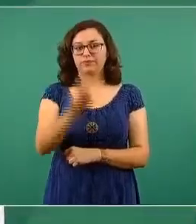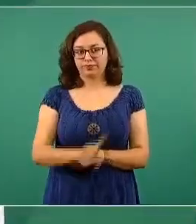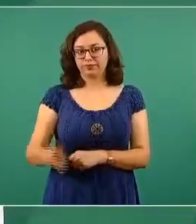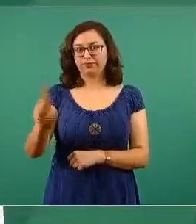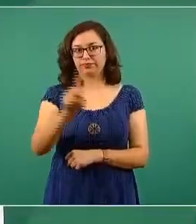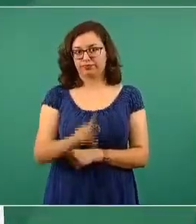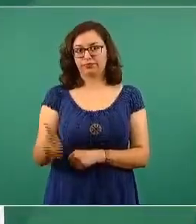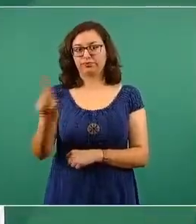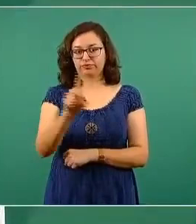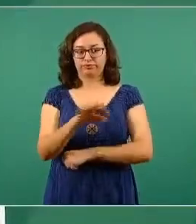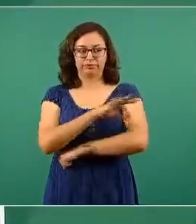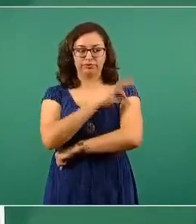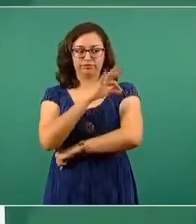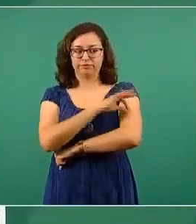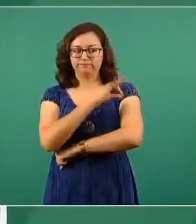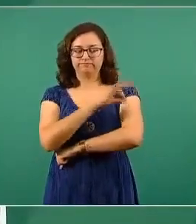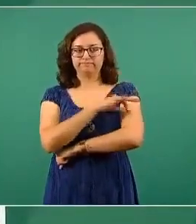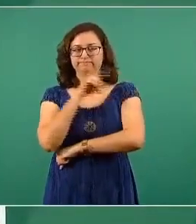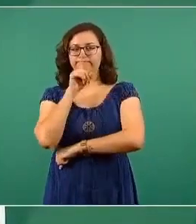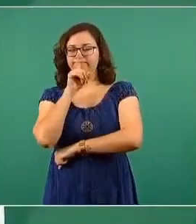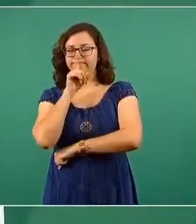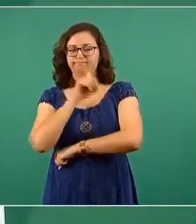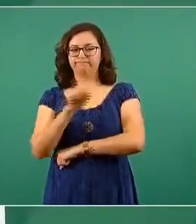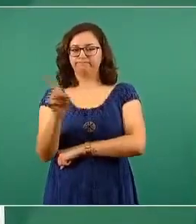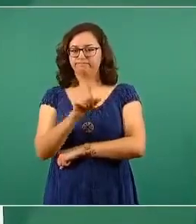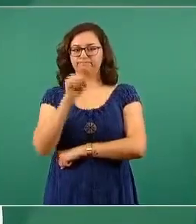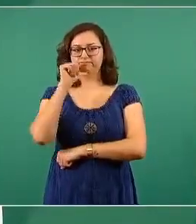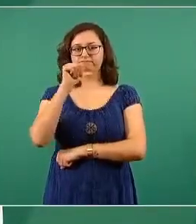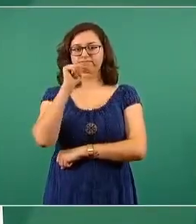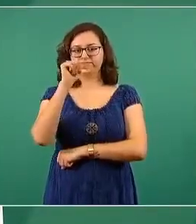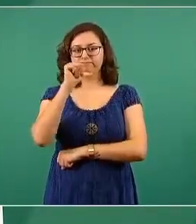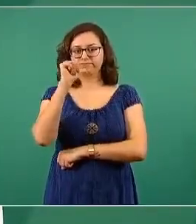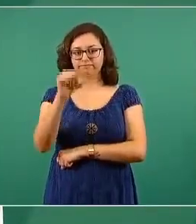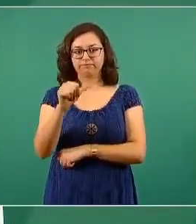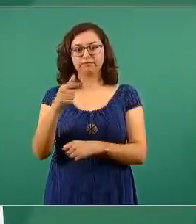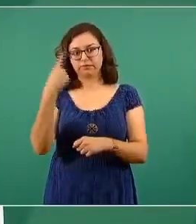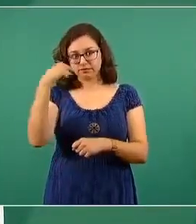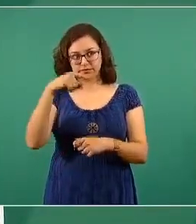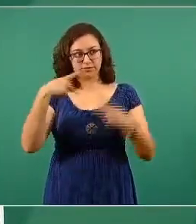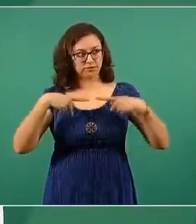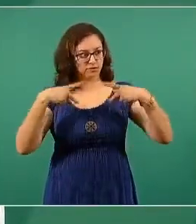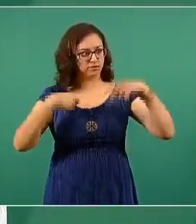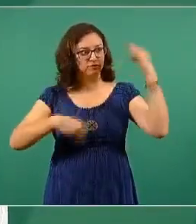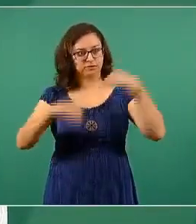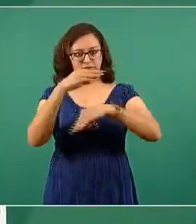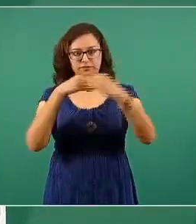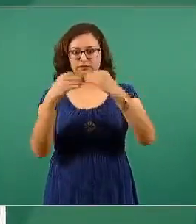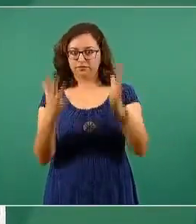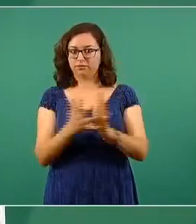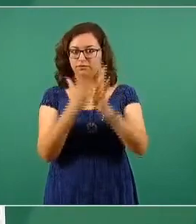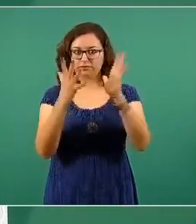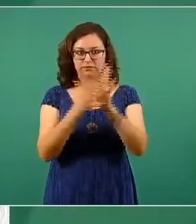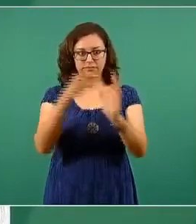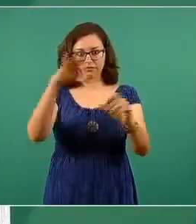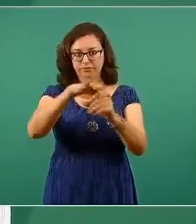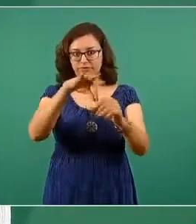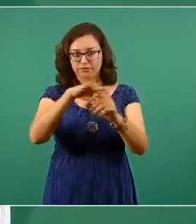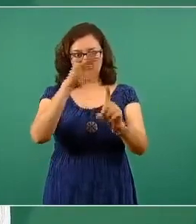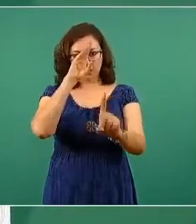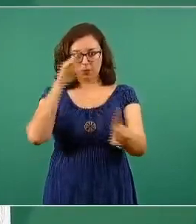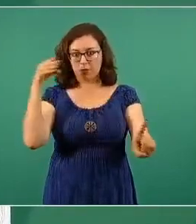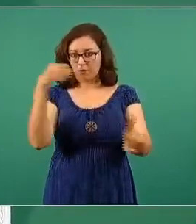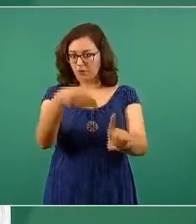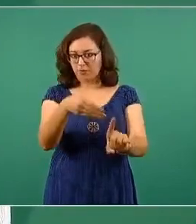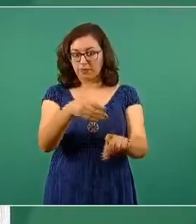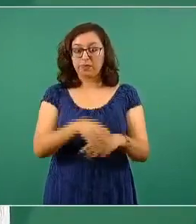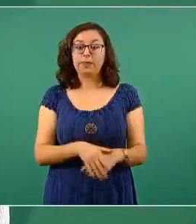estos detalles. Entonces, dar toda la oportunidad para que la participación sea la mejor, porque también hay que